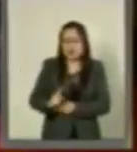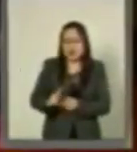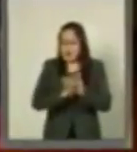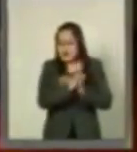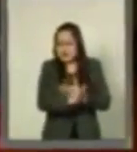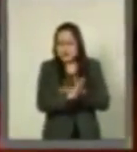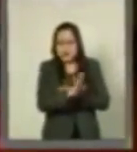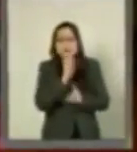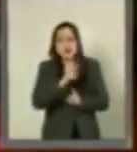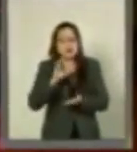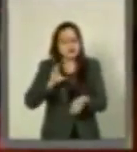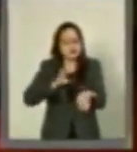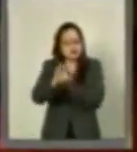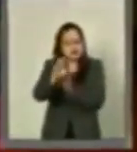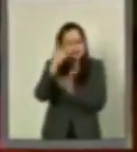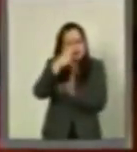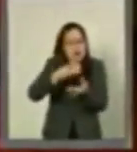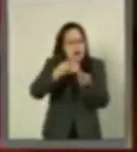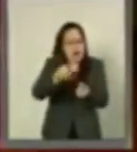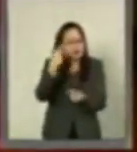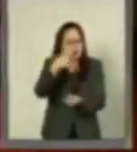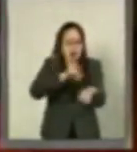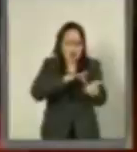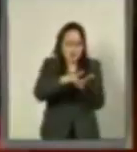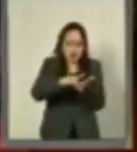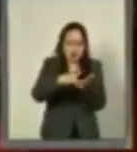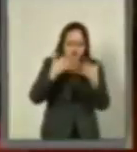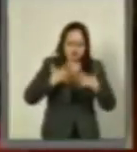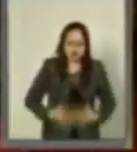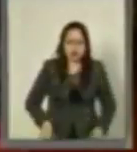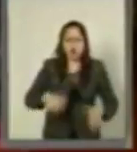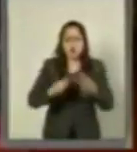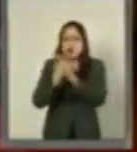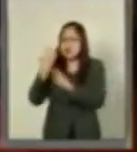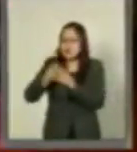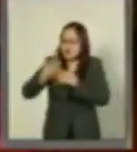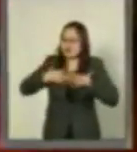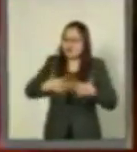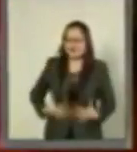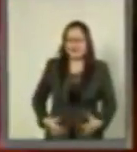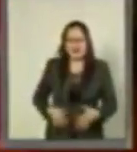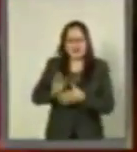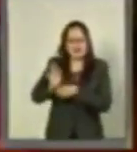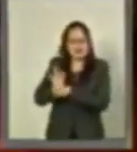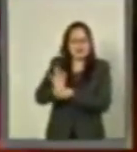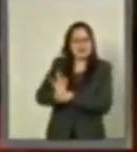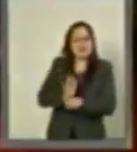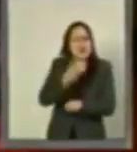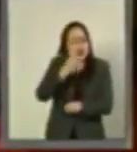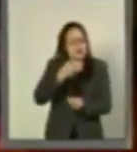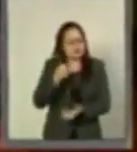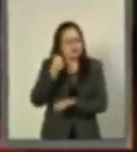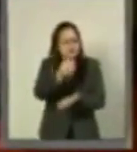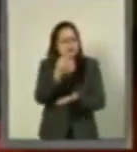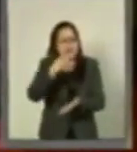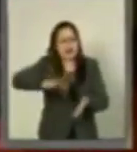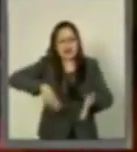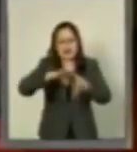se aplicó mucho de este recurso para su apoyo y fortalecimiento. Ahí están esos recursos a los que usted